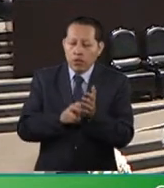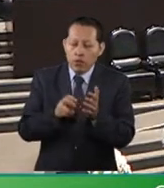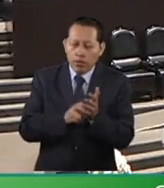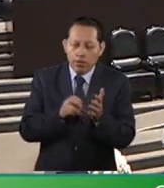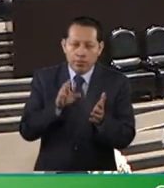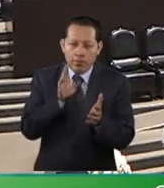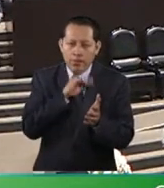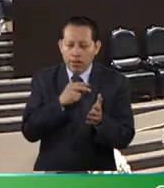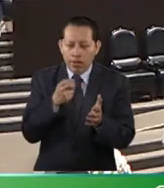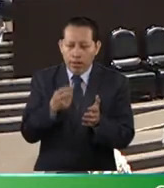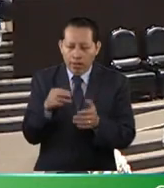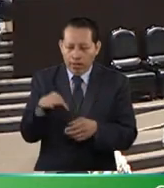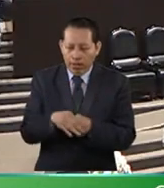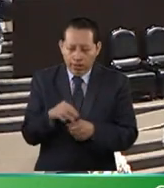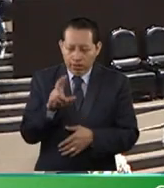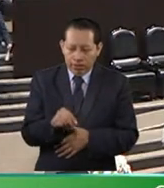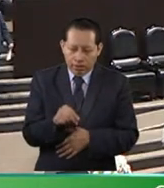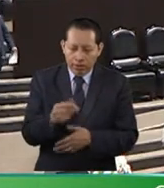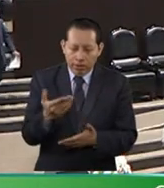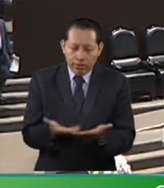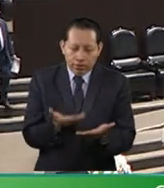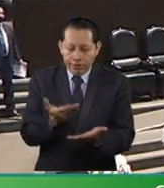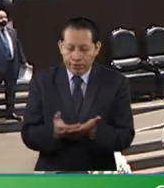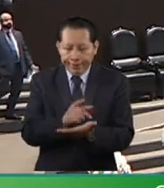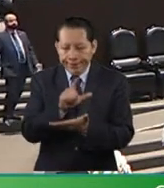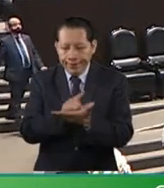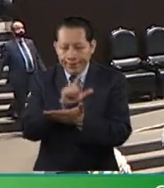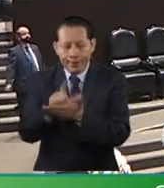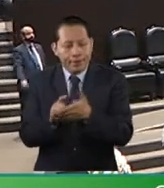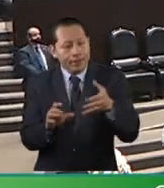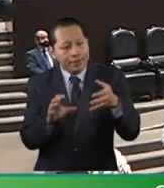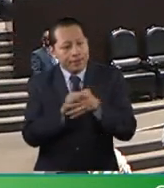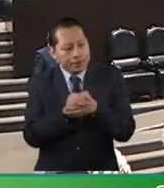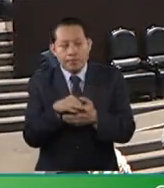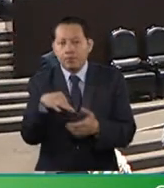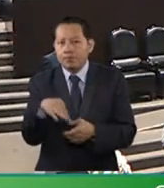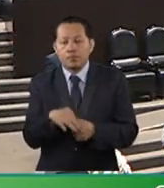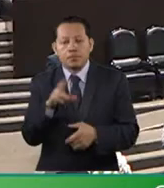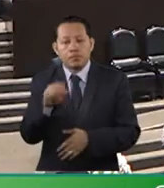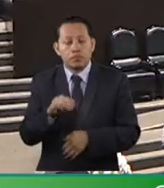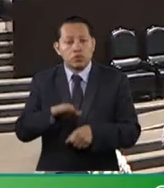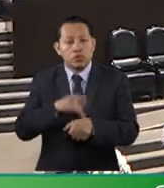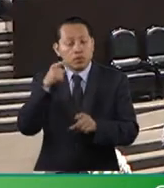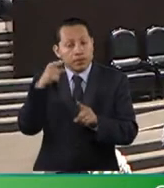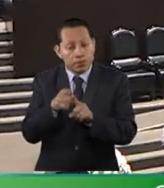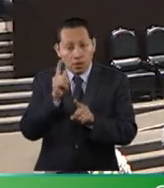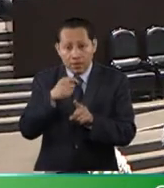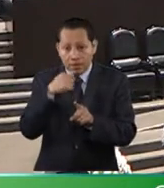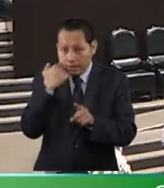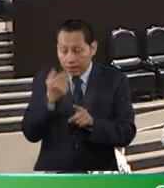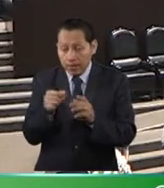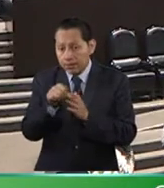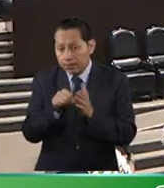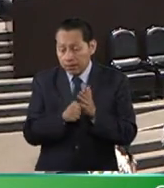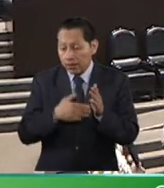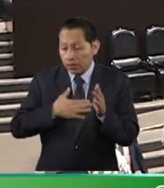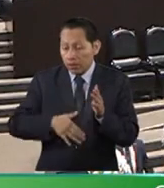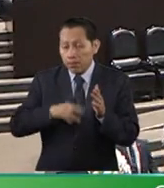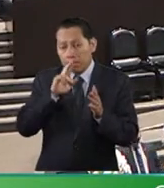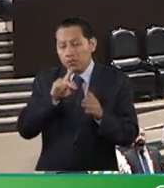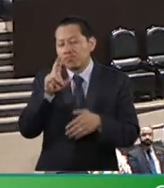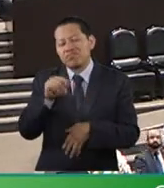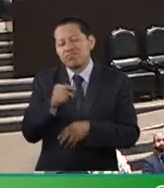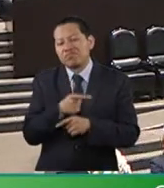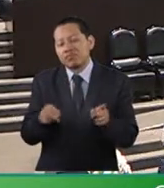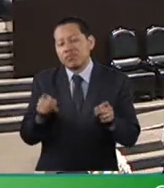y votaremos en contra de las reformas a las leyes secundarias, porque su objetivo no es mejorar el sistema de justicia,